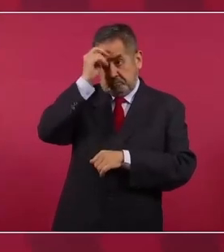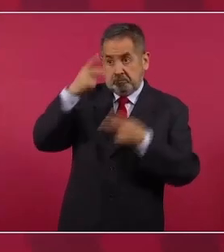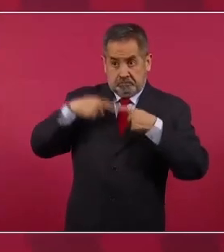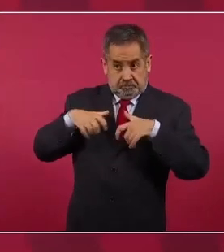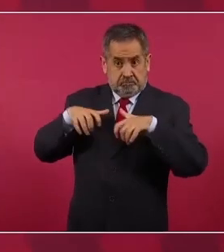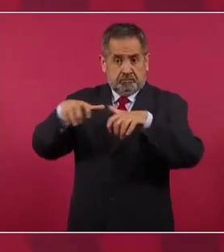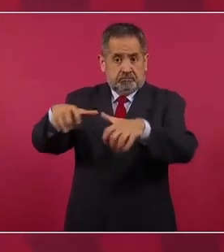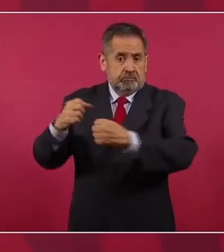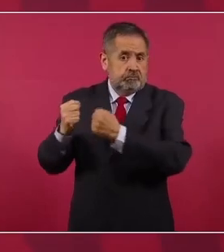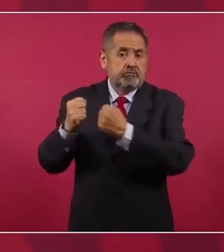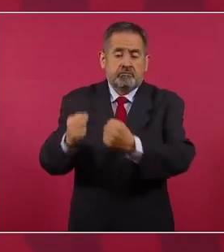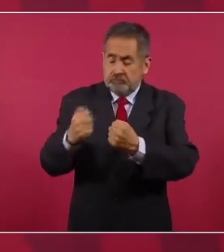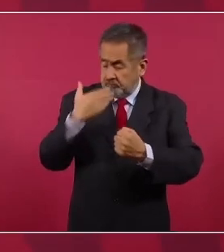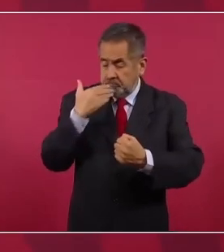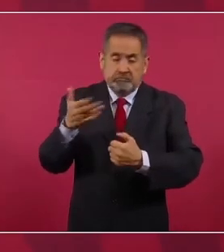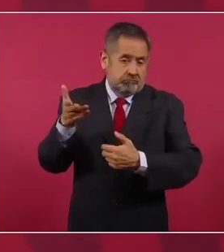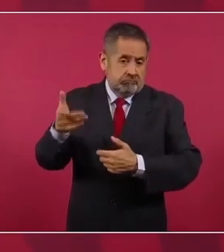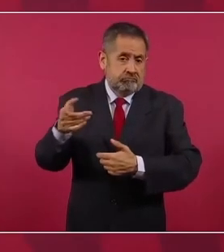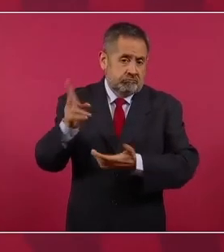es